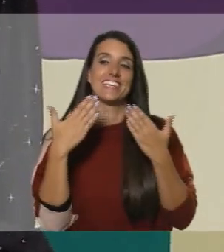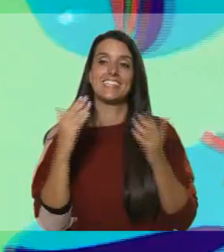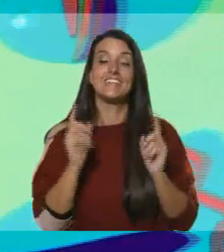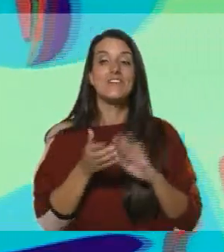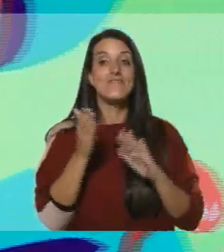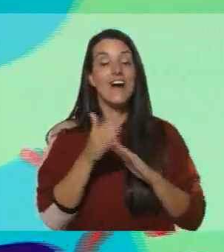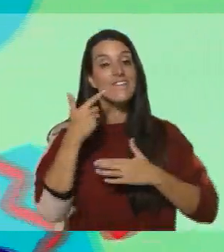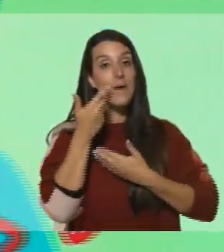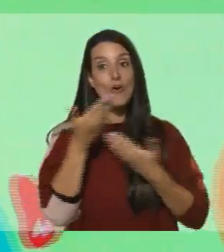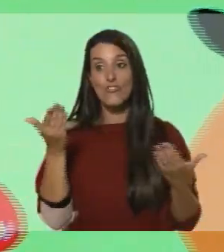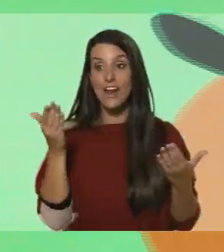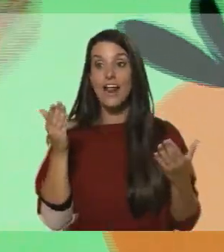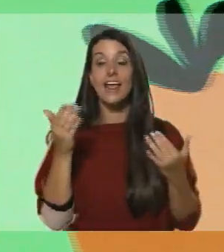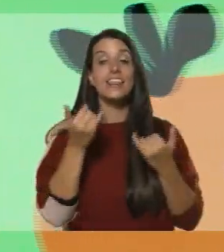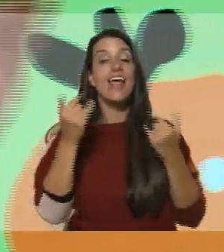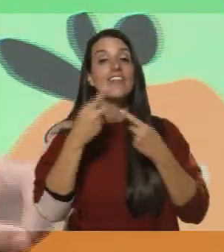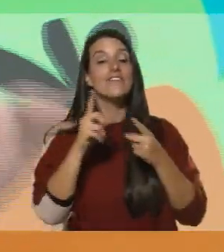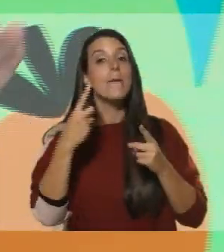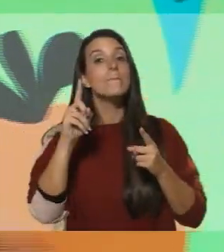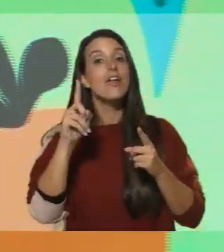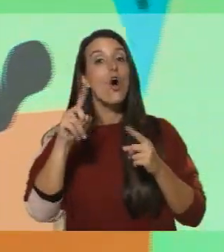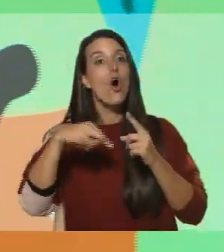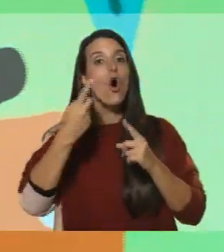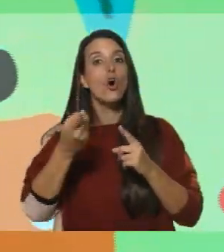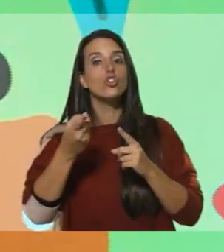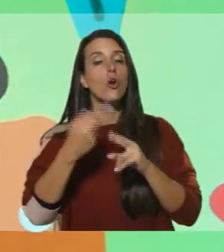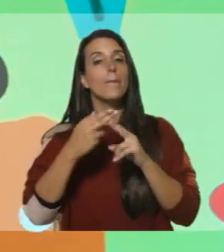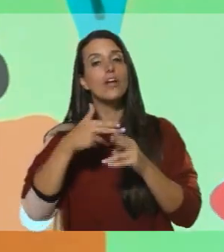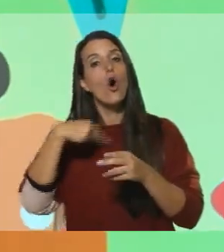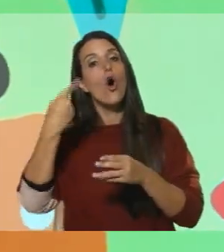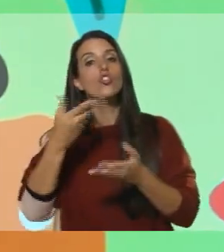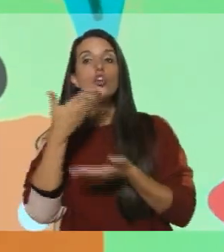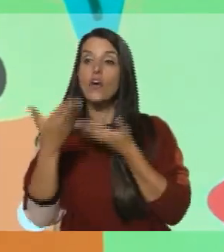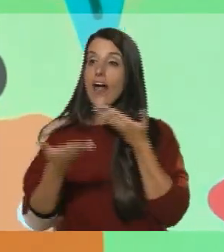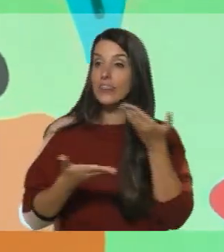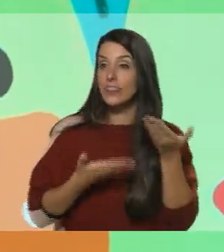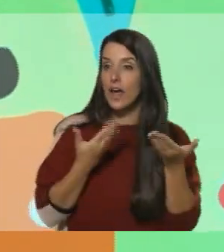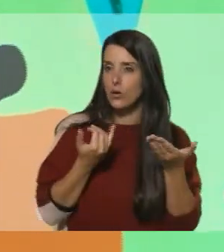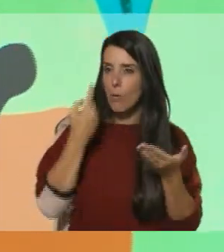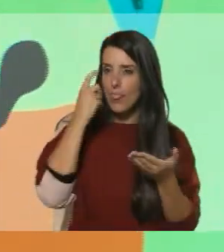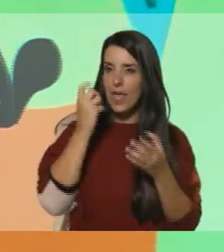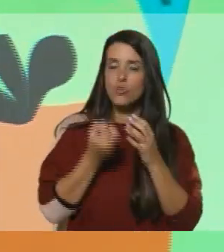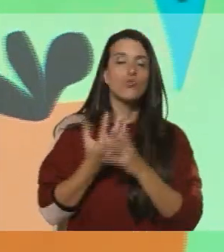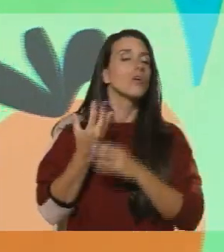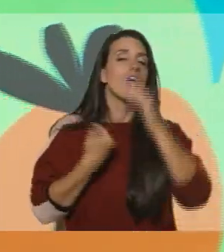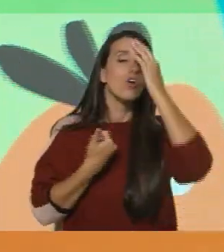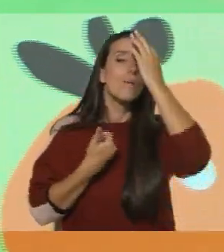van a estar presentando en días diferentes en Otro Cantar. ¿Cómo nace